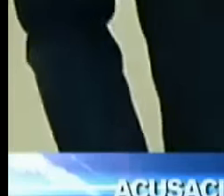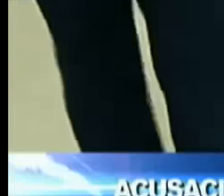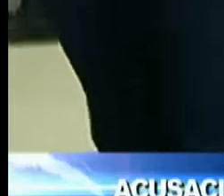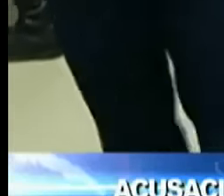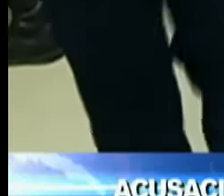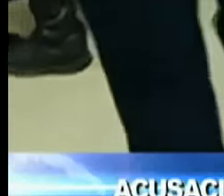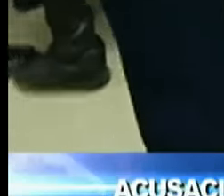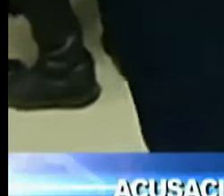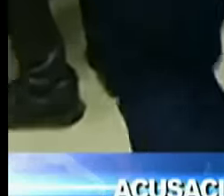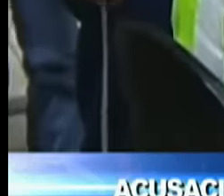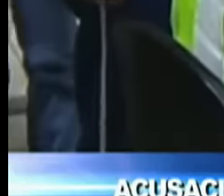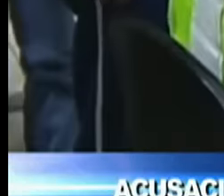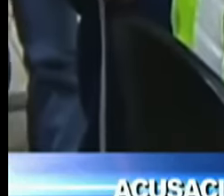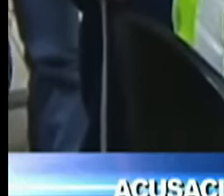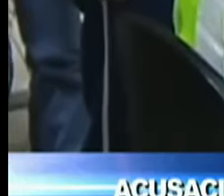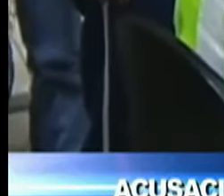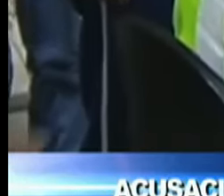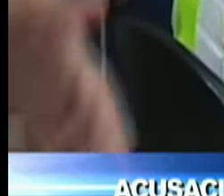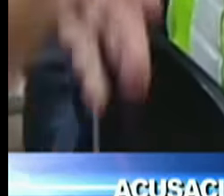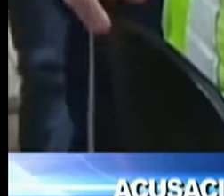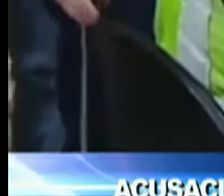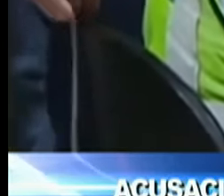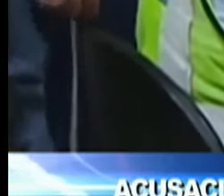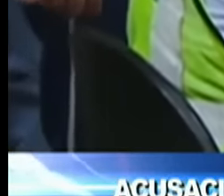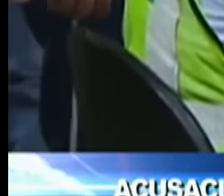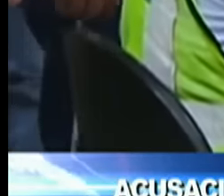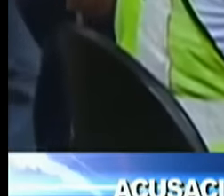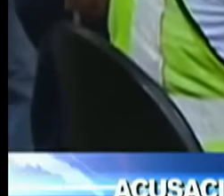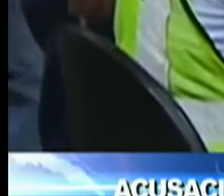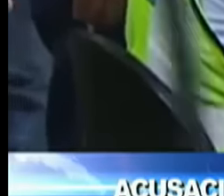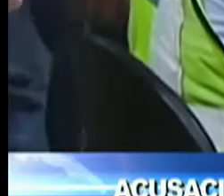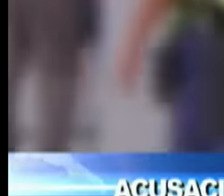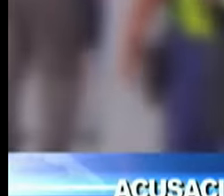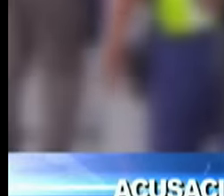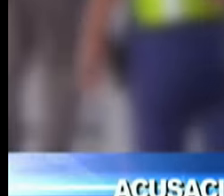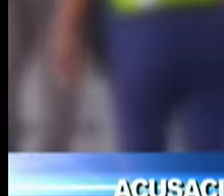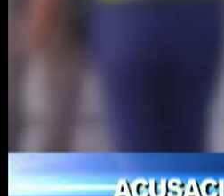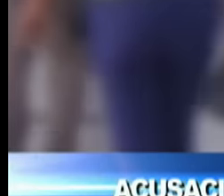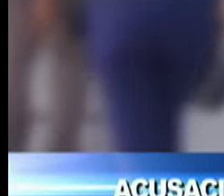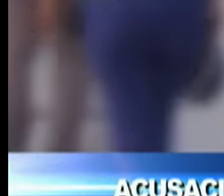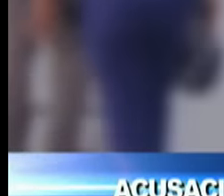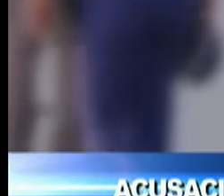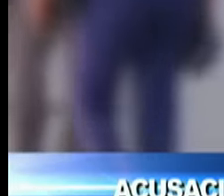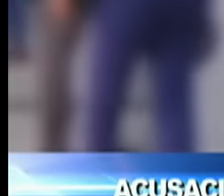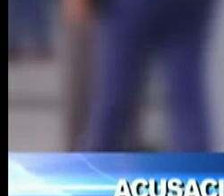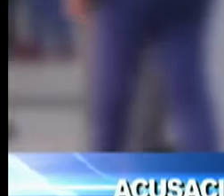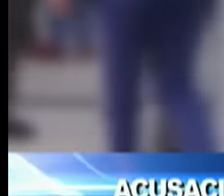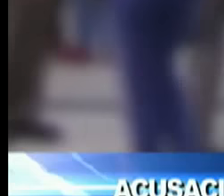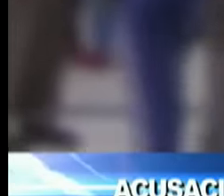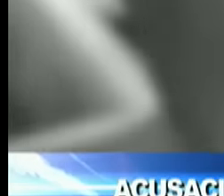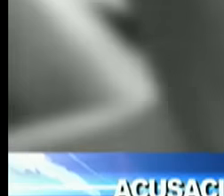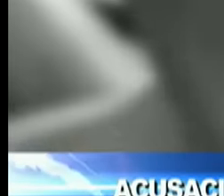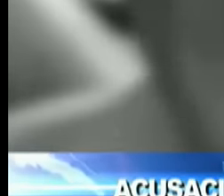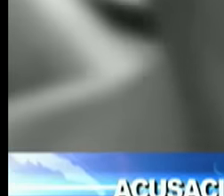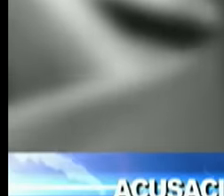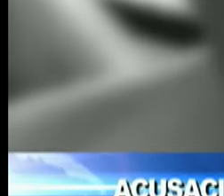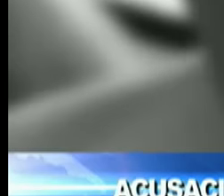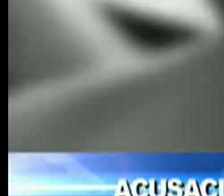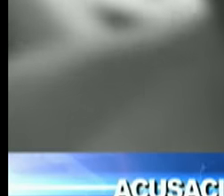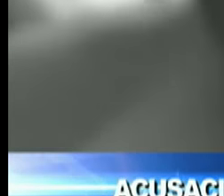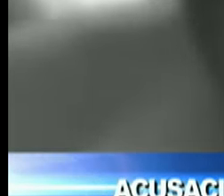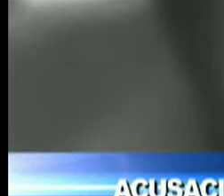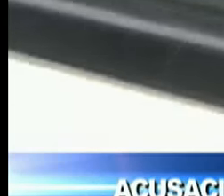Dos conductores y dos agentes de la ATM se acusan mutuamente de agresión. Entérese en qué sector